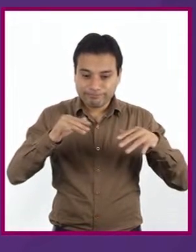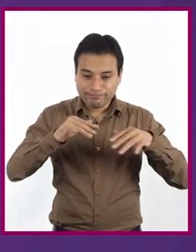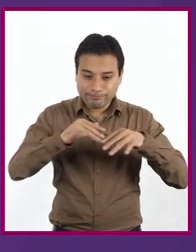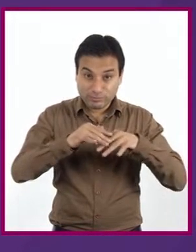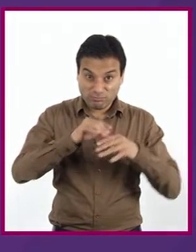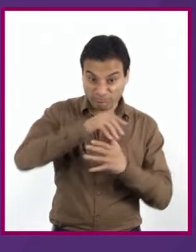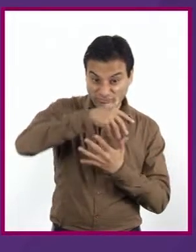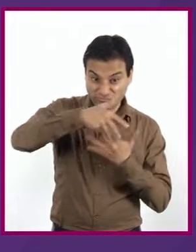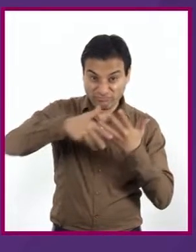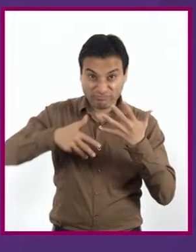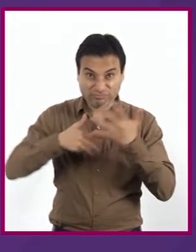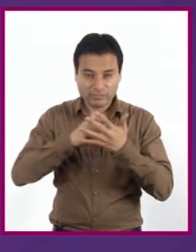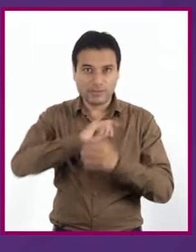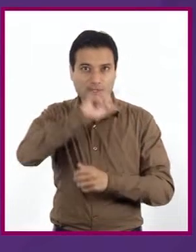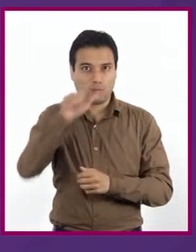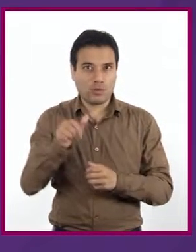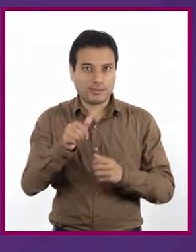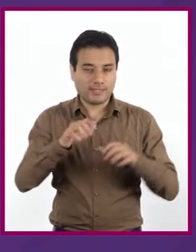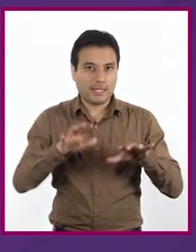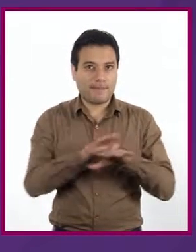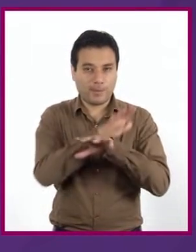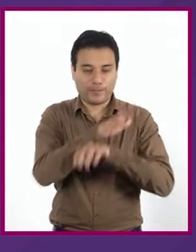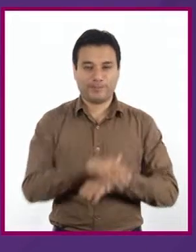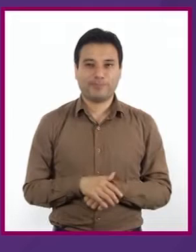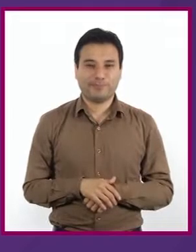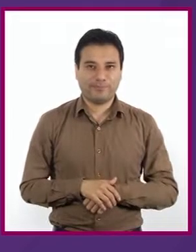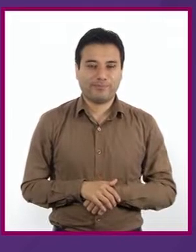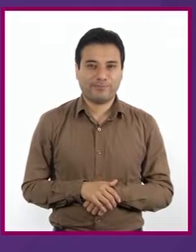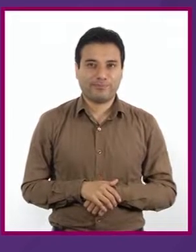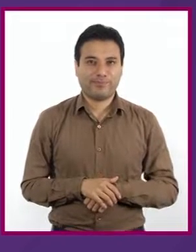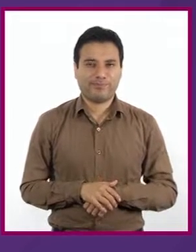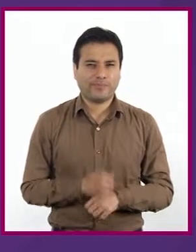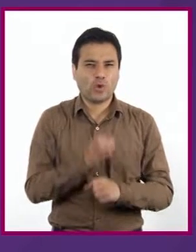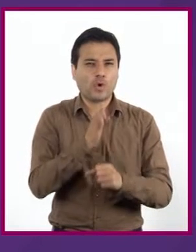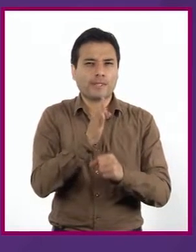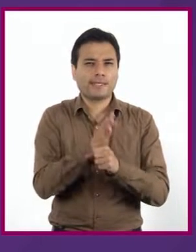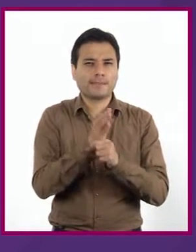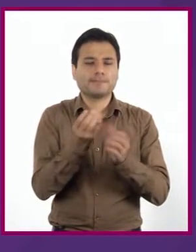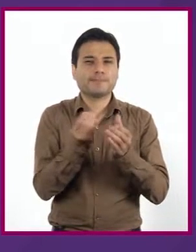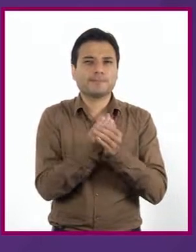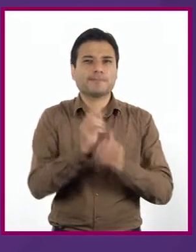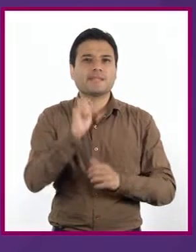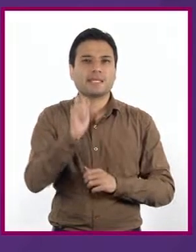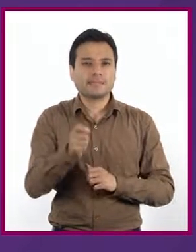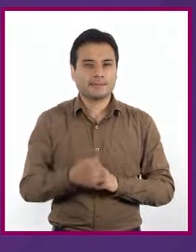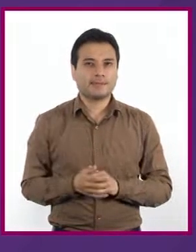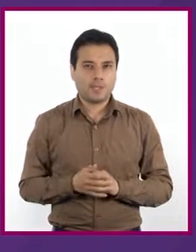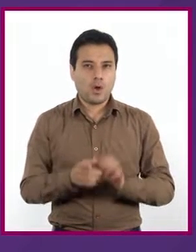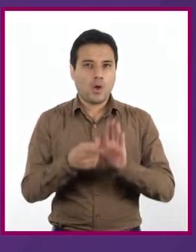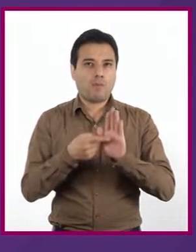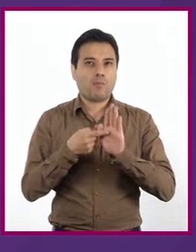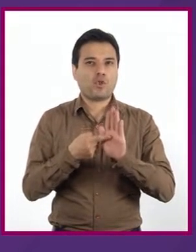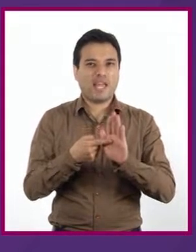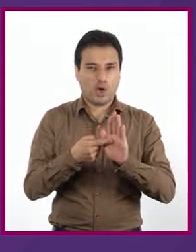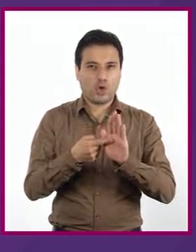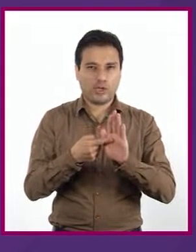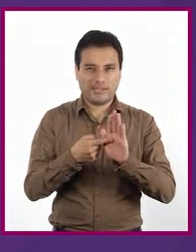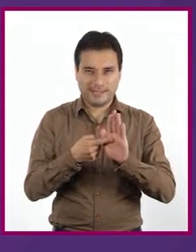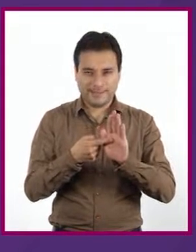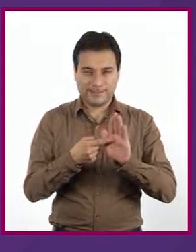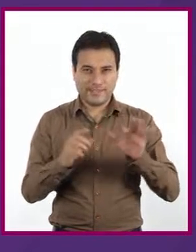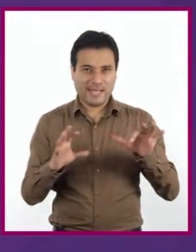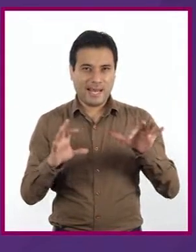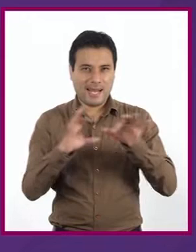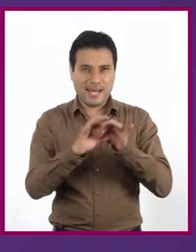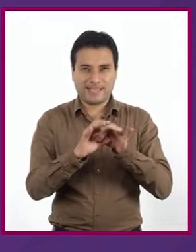ambas se transforman. En esta sesión, representarán el modelo de enlace iónico a partir de la estructura de